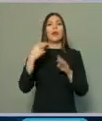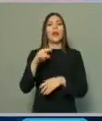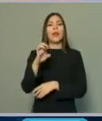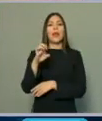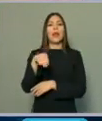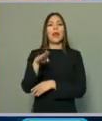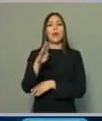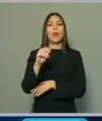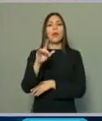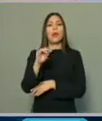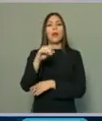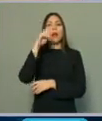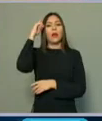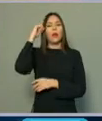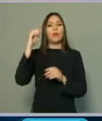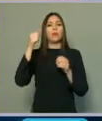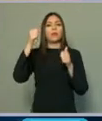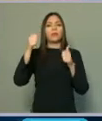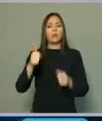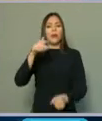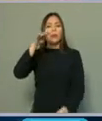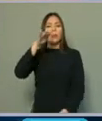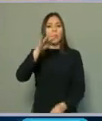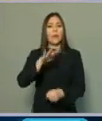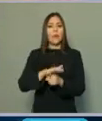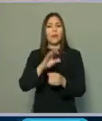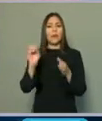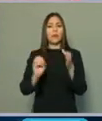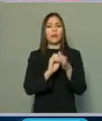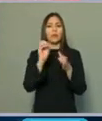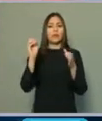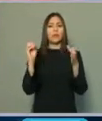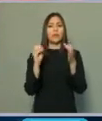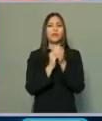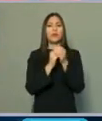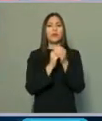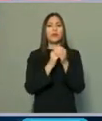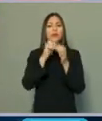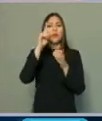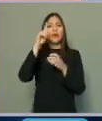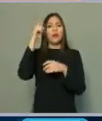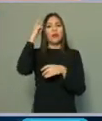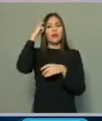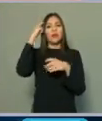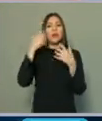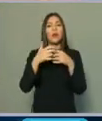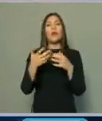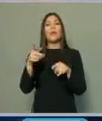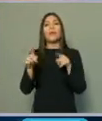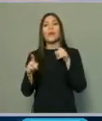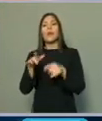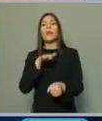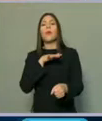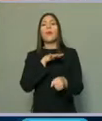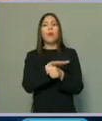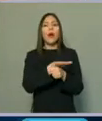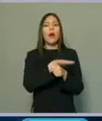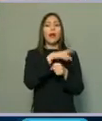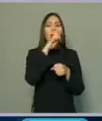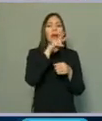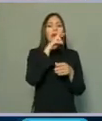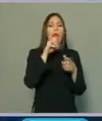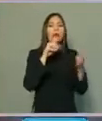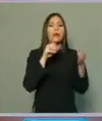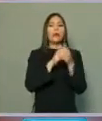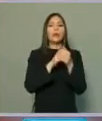momento en que deja de viajar y se obstruye una arteria del cerebro. Depende del tamaño de la arteria y la localización